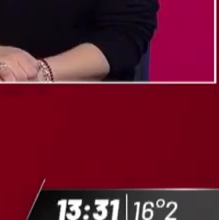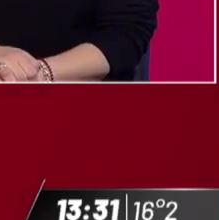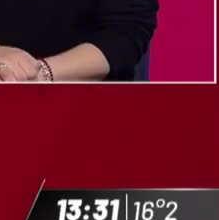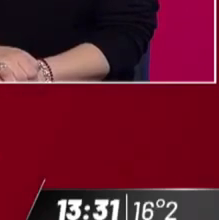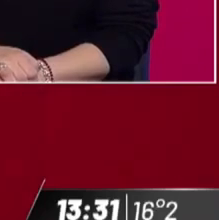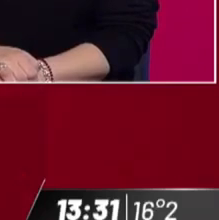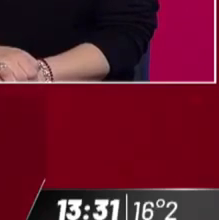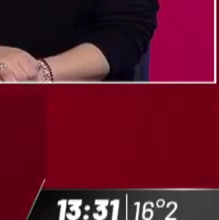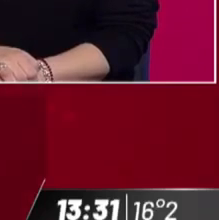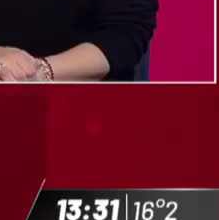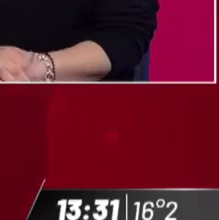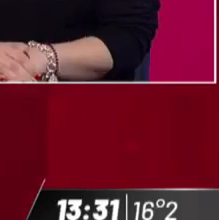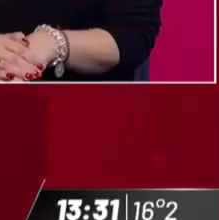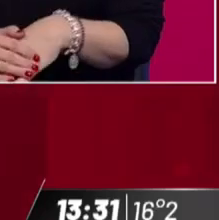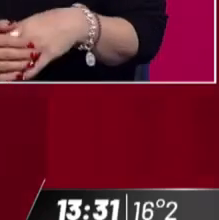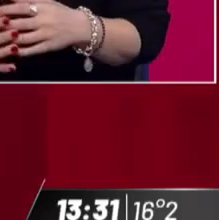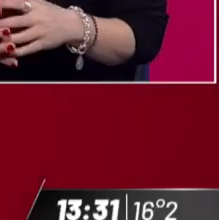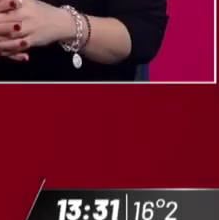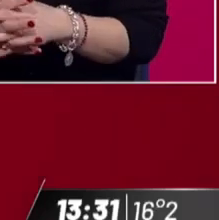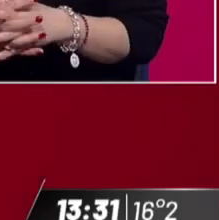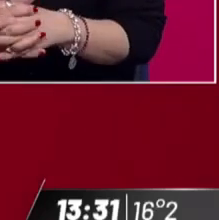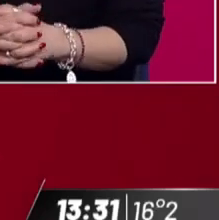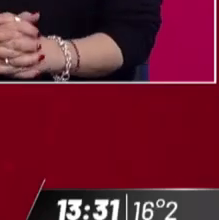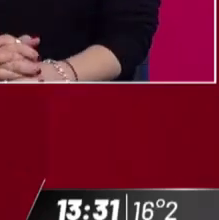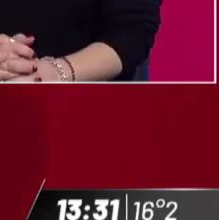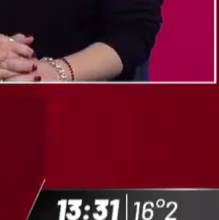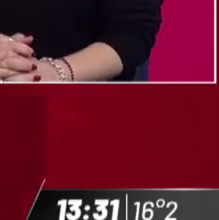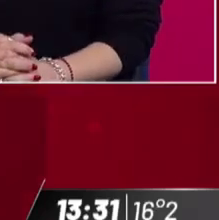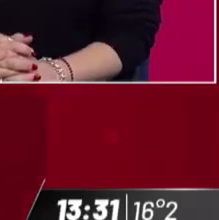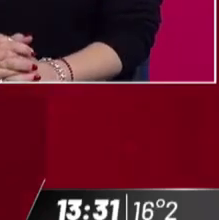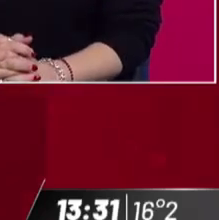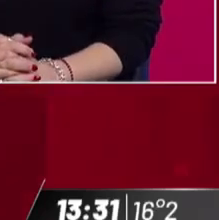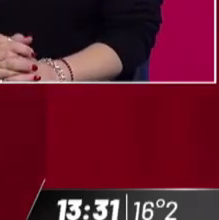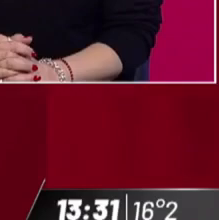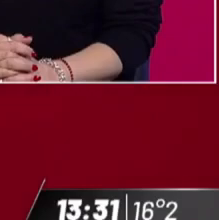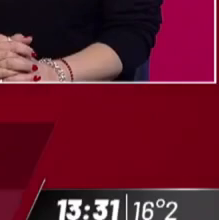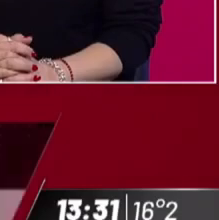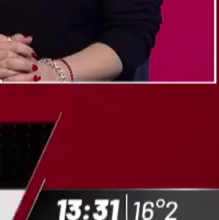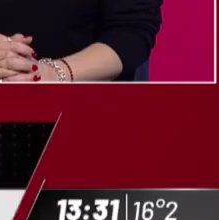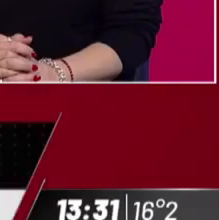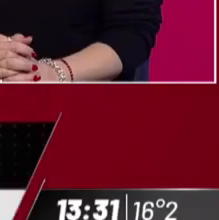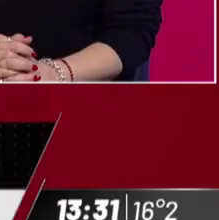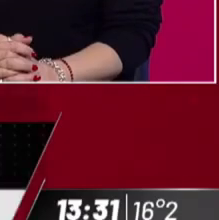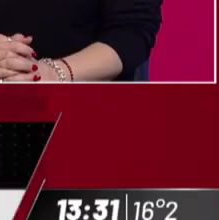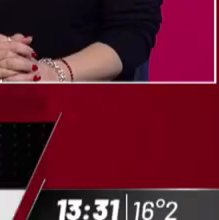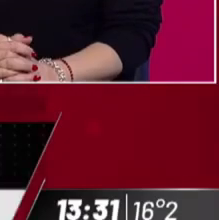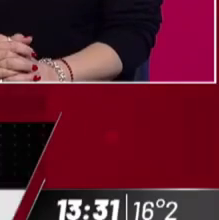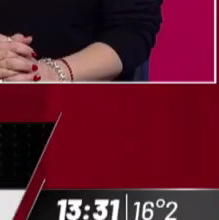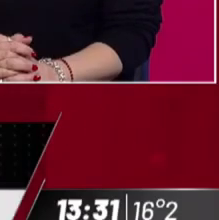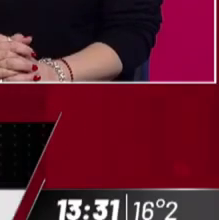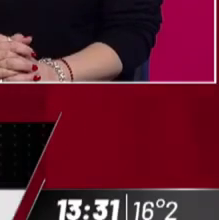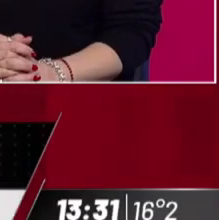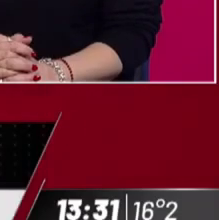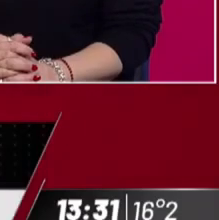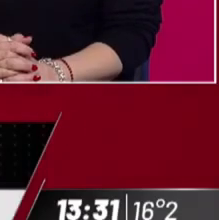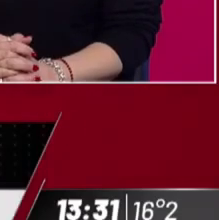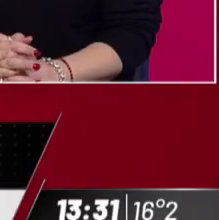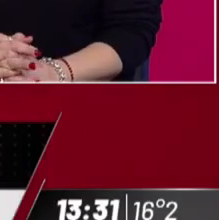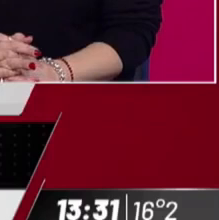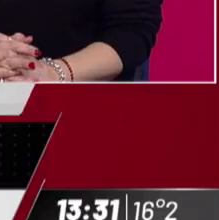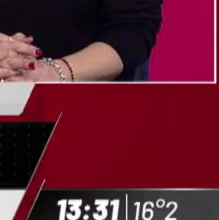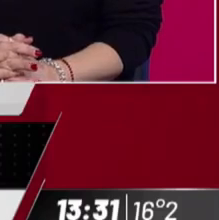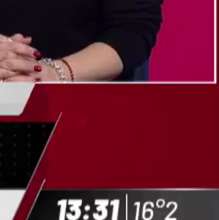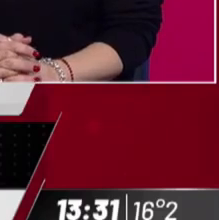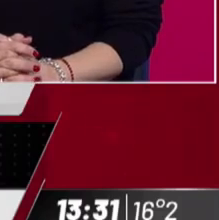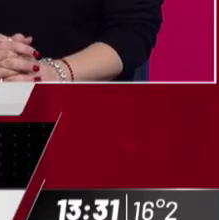por parte de Kamala Harris, ¿no? La vicepresidenta de los Estados Unidos, es la actual candidata, después de que declinó Joe Biden, ha recaudado cerca de 100 millones